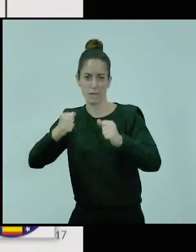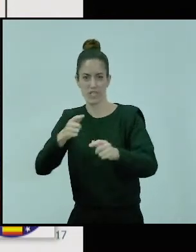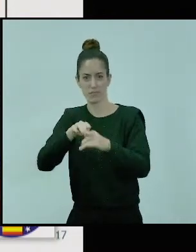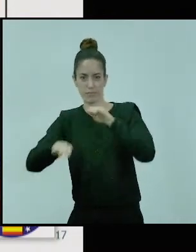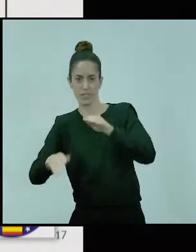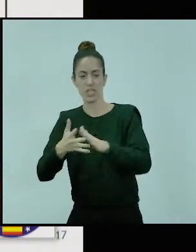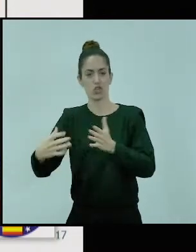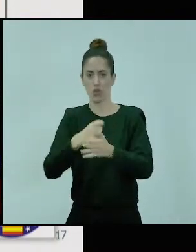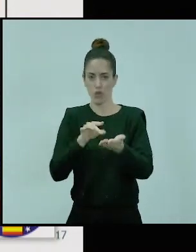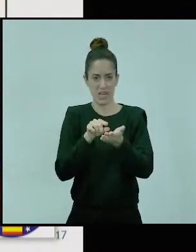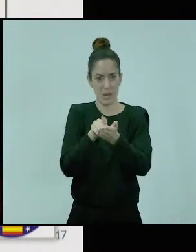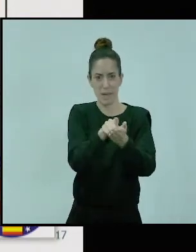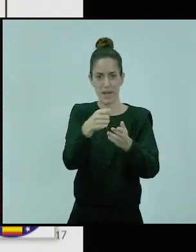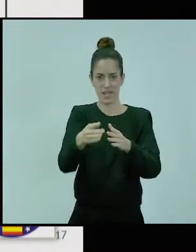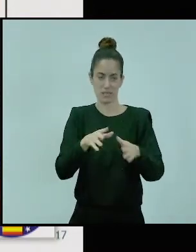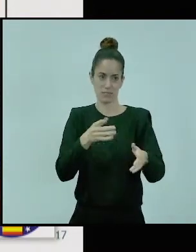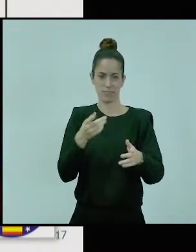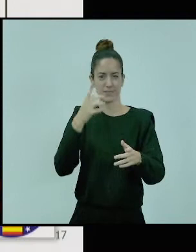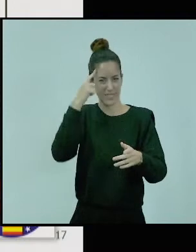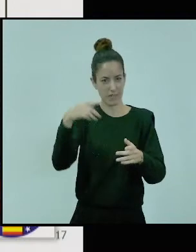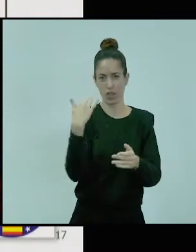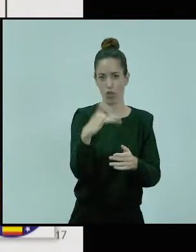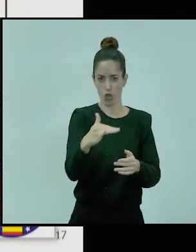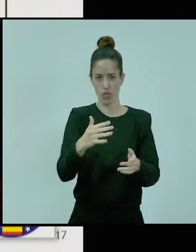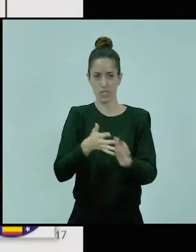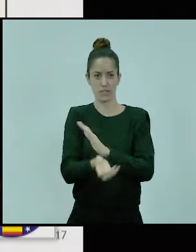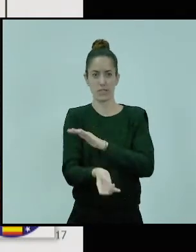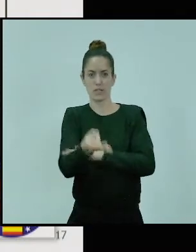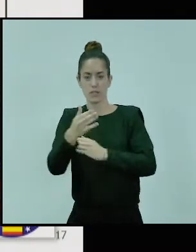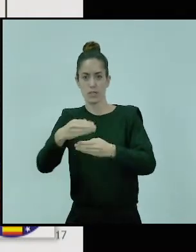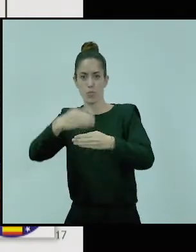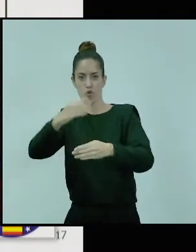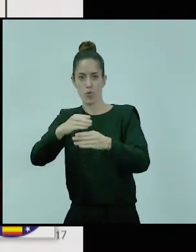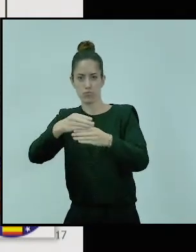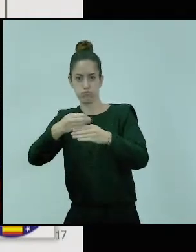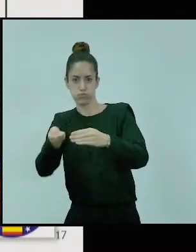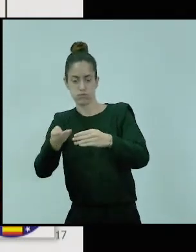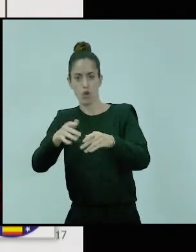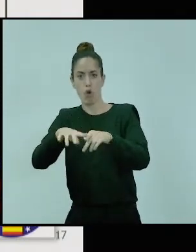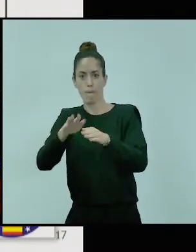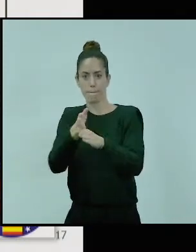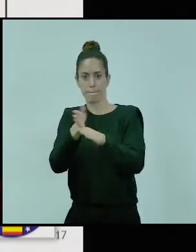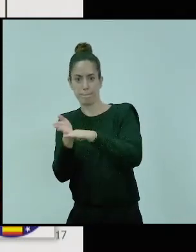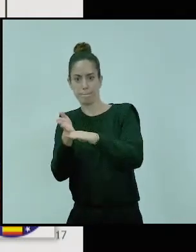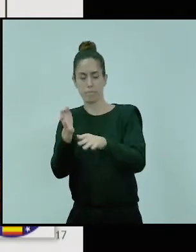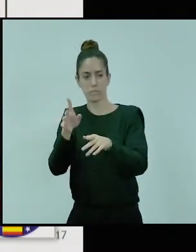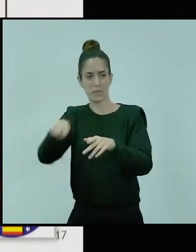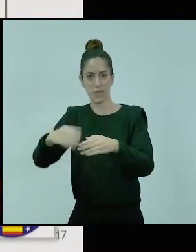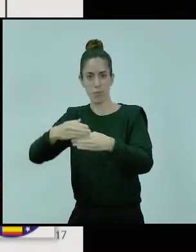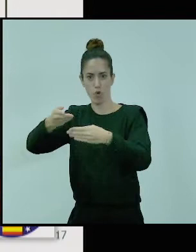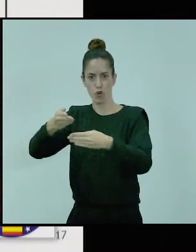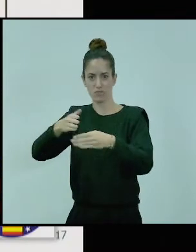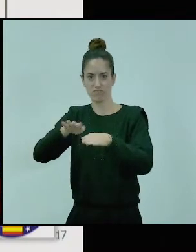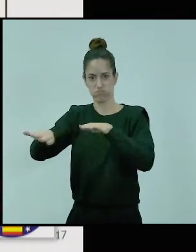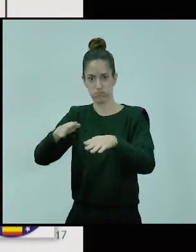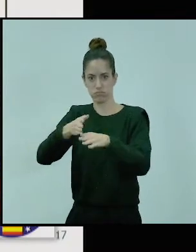y situar en un mapa, que es lo que nos interesa. Aparecen muros basculados, plegados y también muros